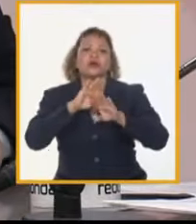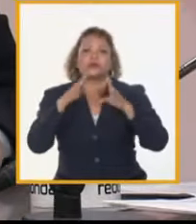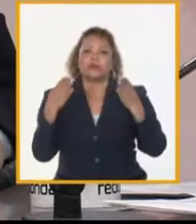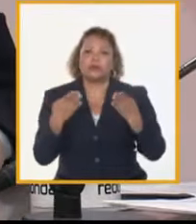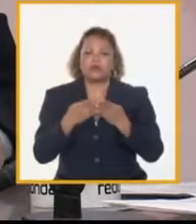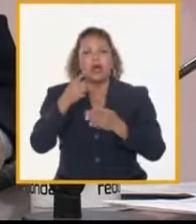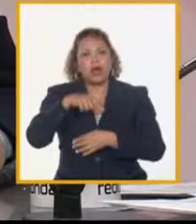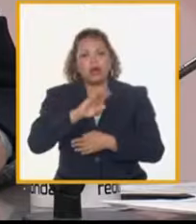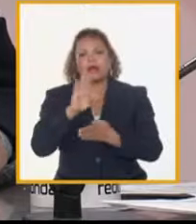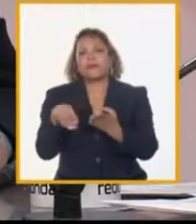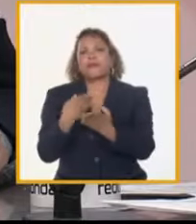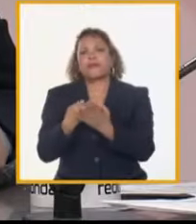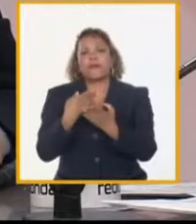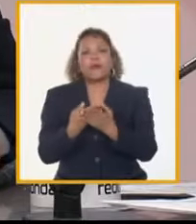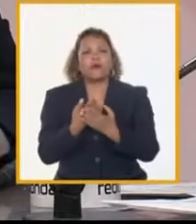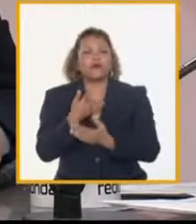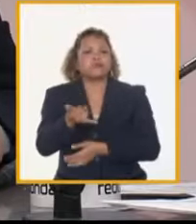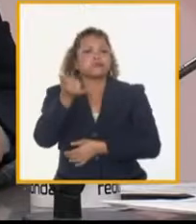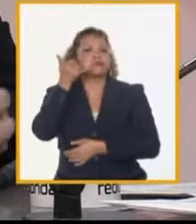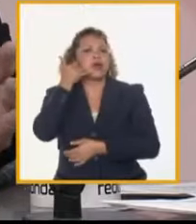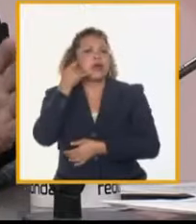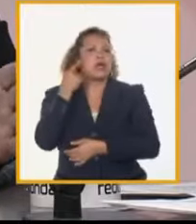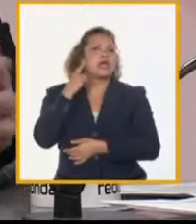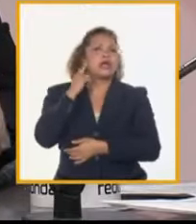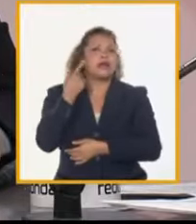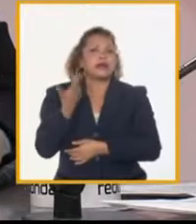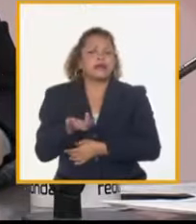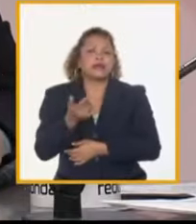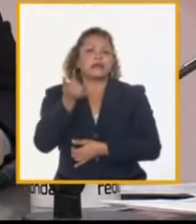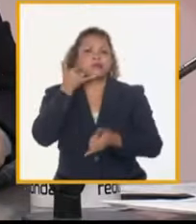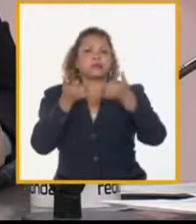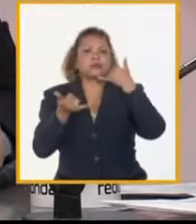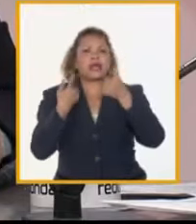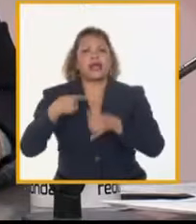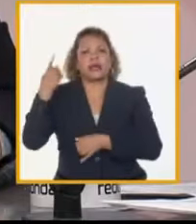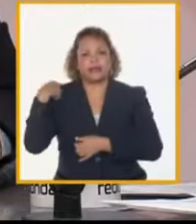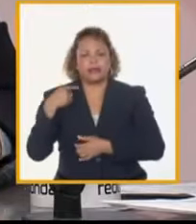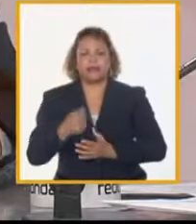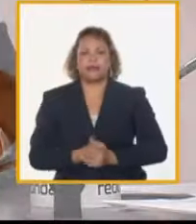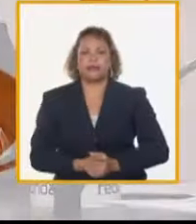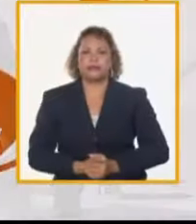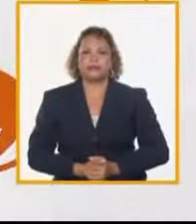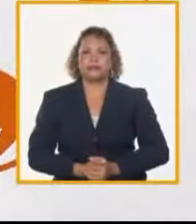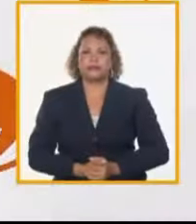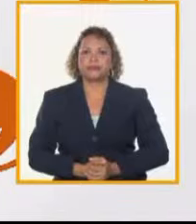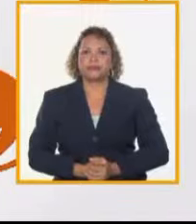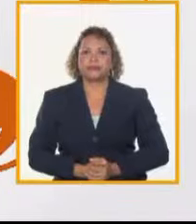escuchar algunas de las llamadas telefónicas que recibimos durante nuestro programa de ayer.